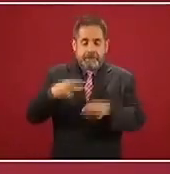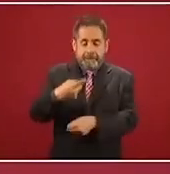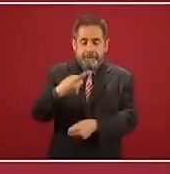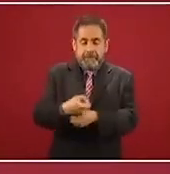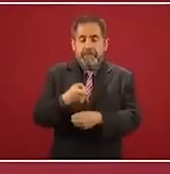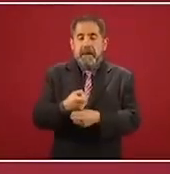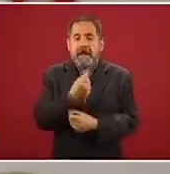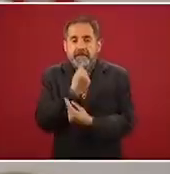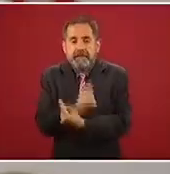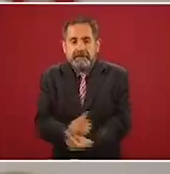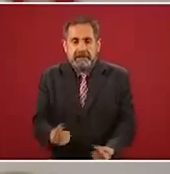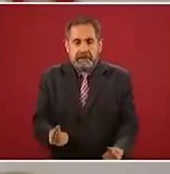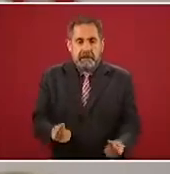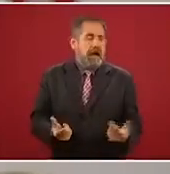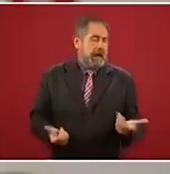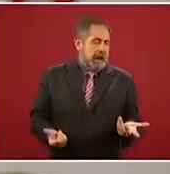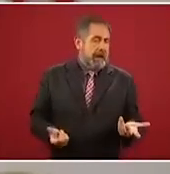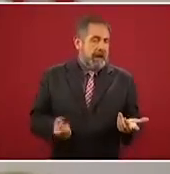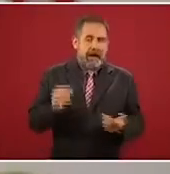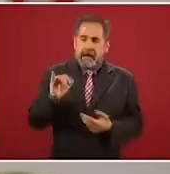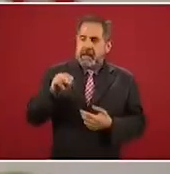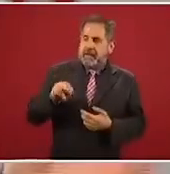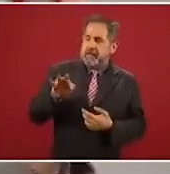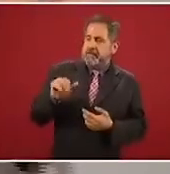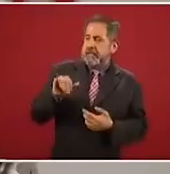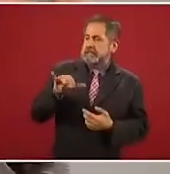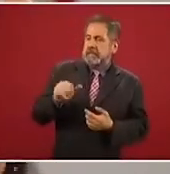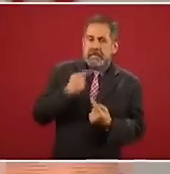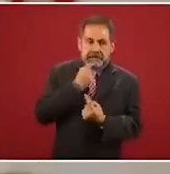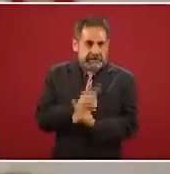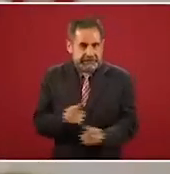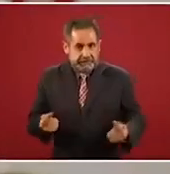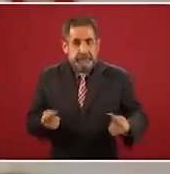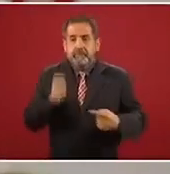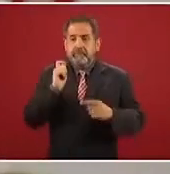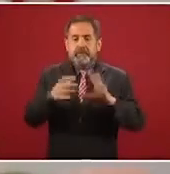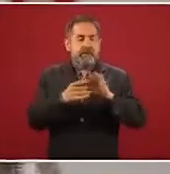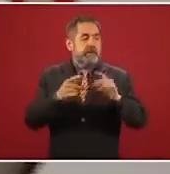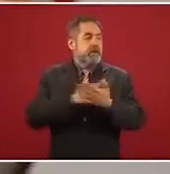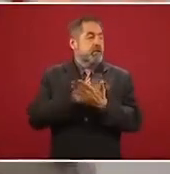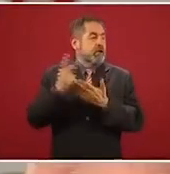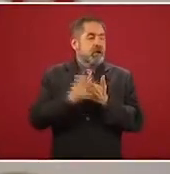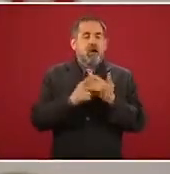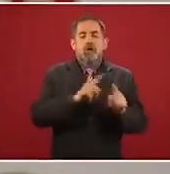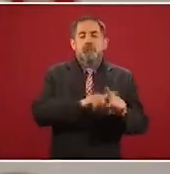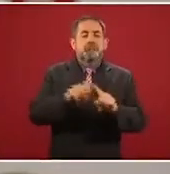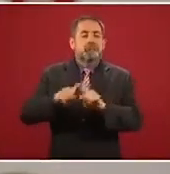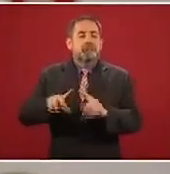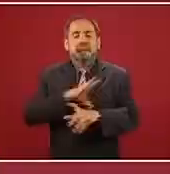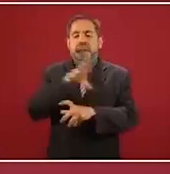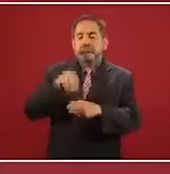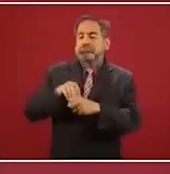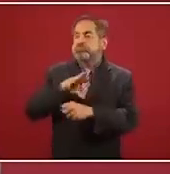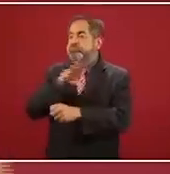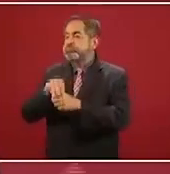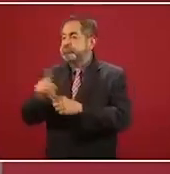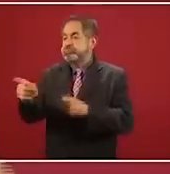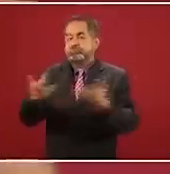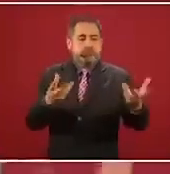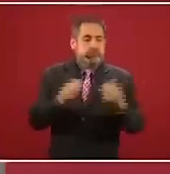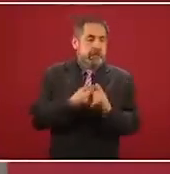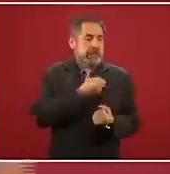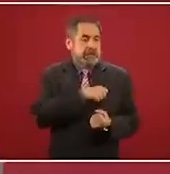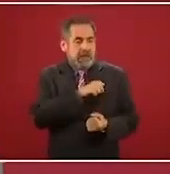Y esta estrategia se junta con distintas políticas y programas que tenemos en los distintos sectores: